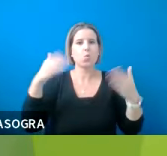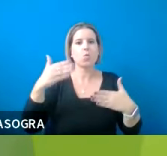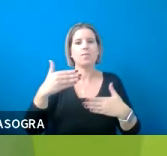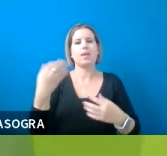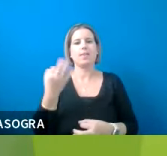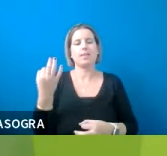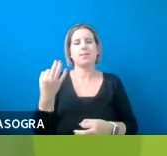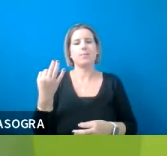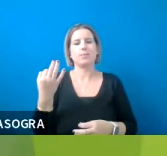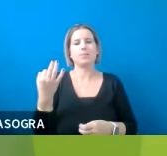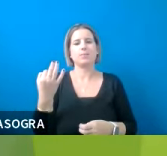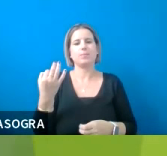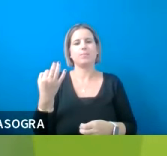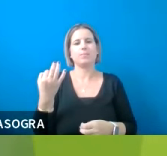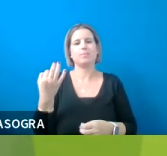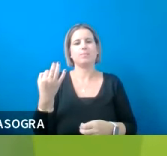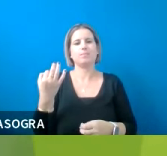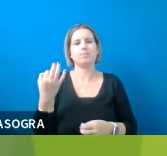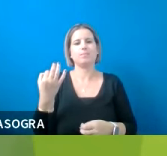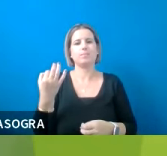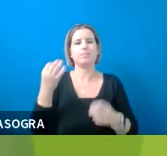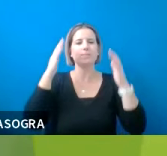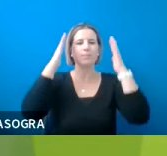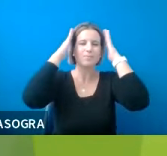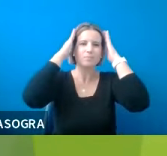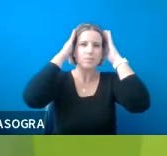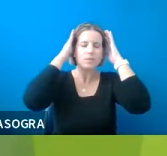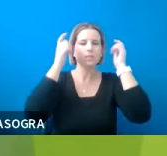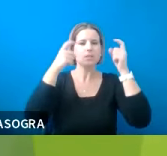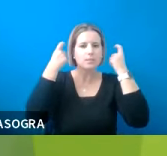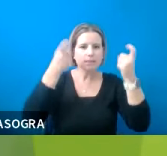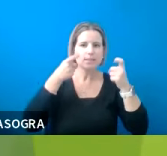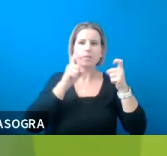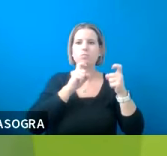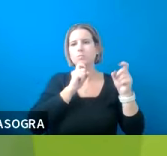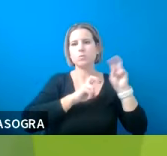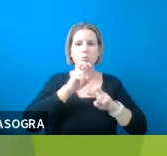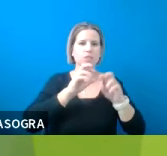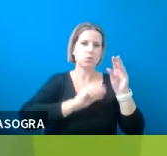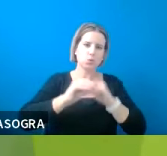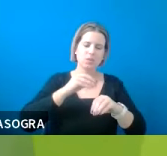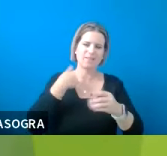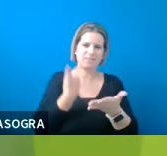malabarismo para que me pudieran poner en una sala,